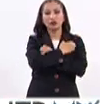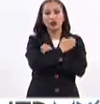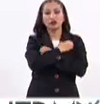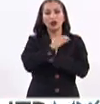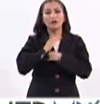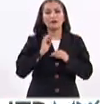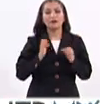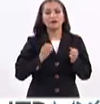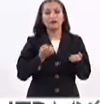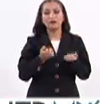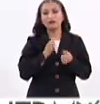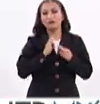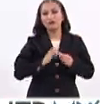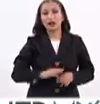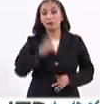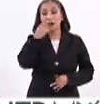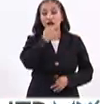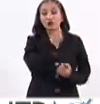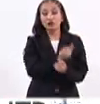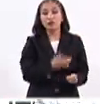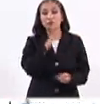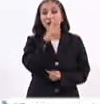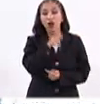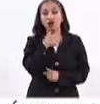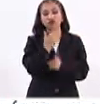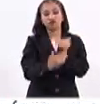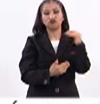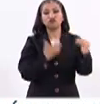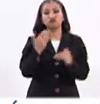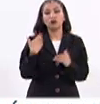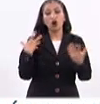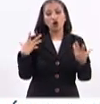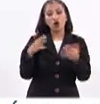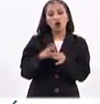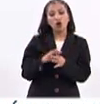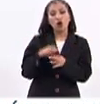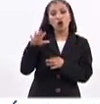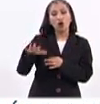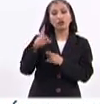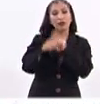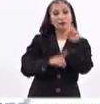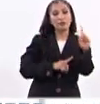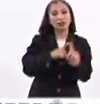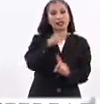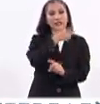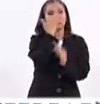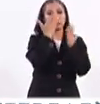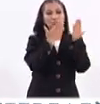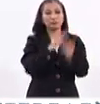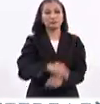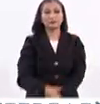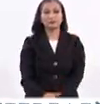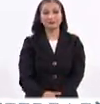Educación Física para que los niños tengan un mejor desarrollo, combinando deporte y